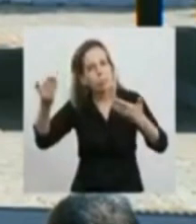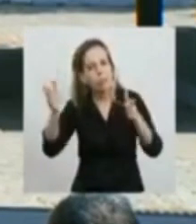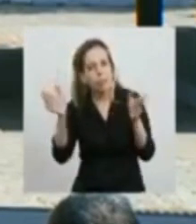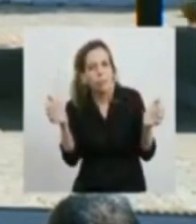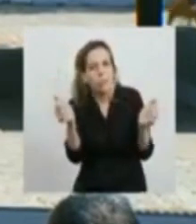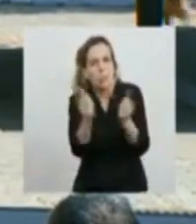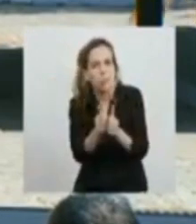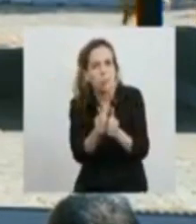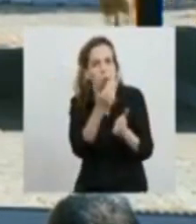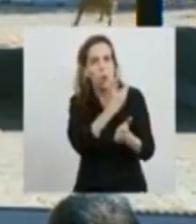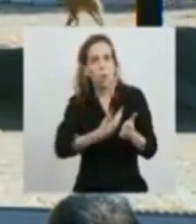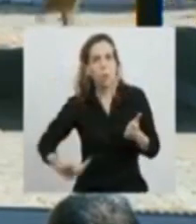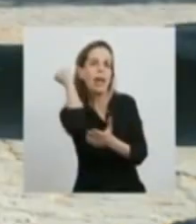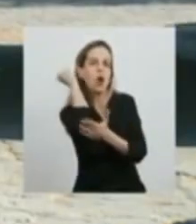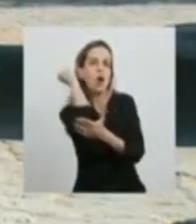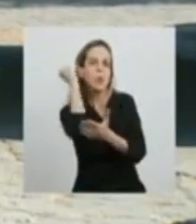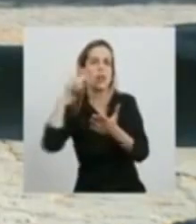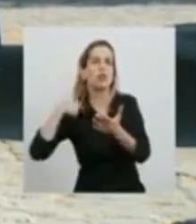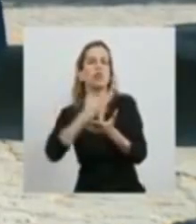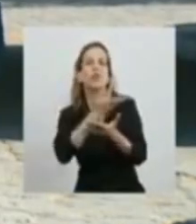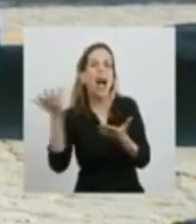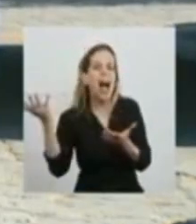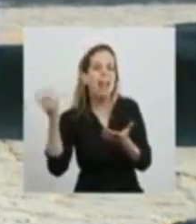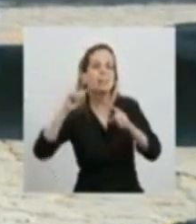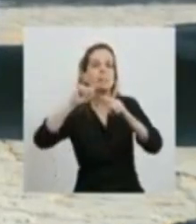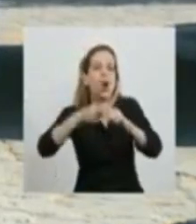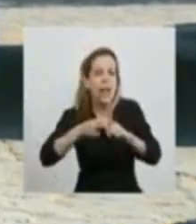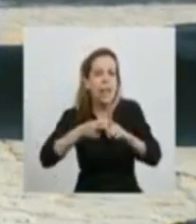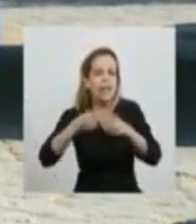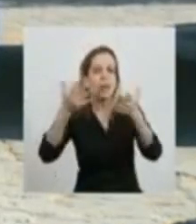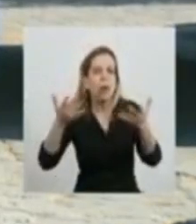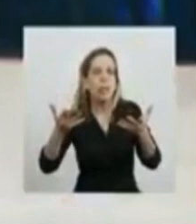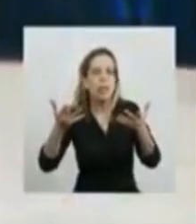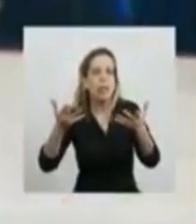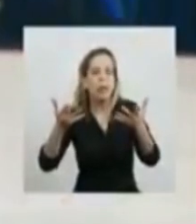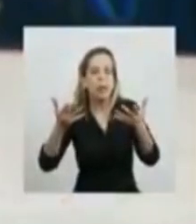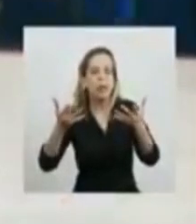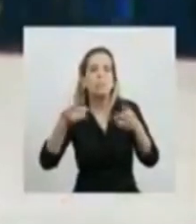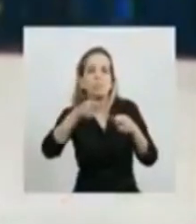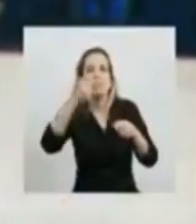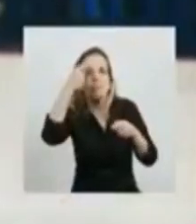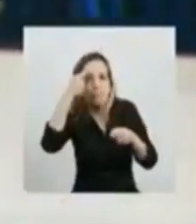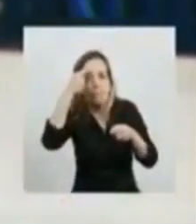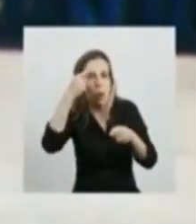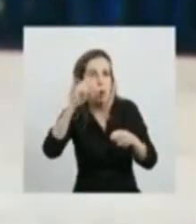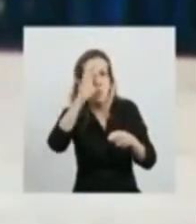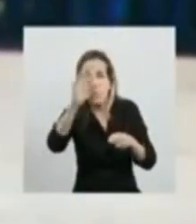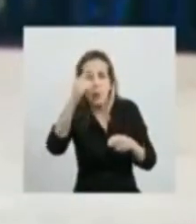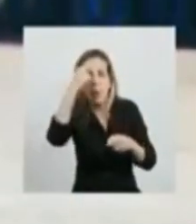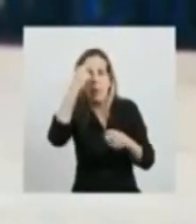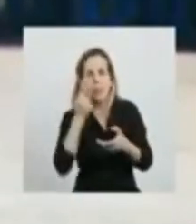fuerzas armadas al día siguiente viajó a mexico y semanas después en diciembre se refugió en argentina